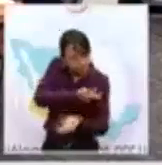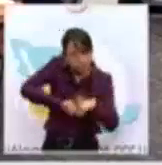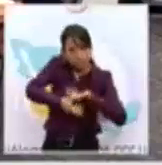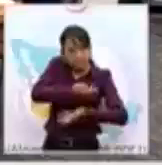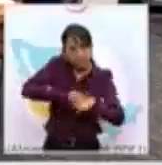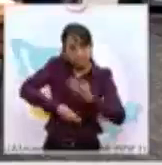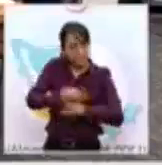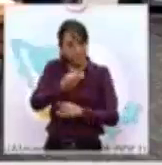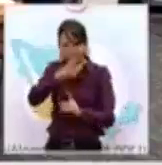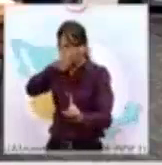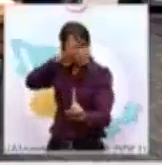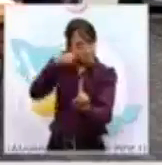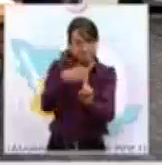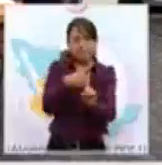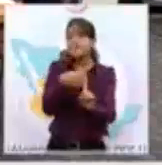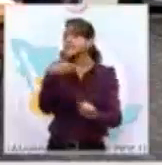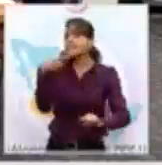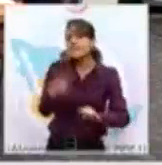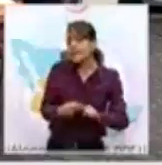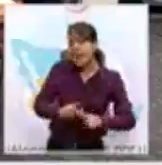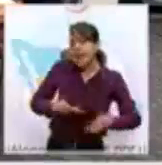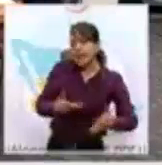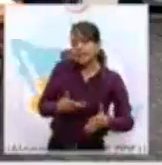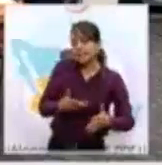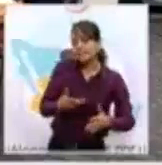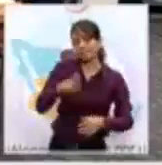central y primera la escuela.